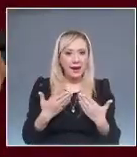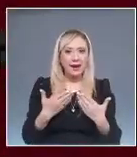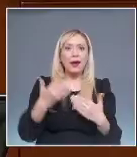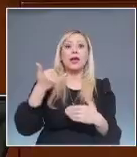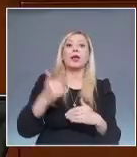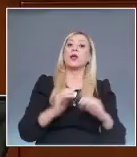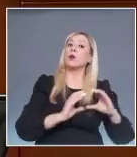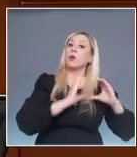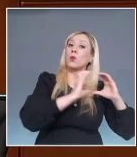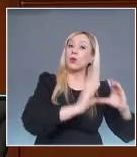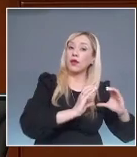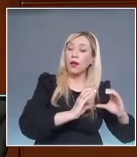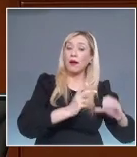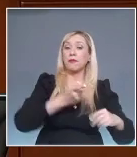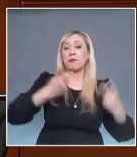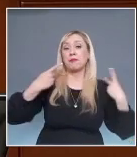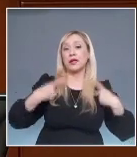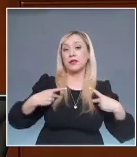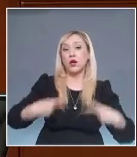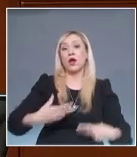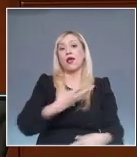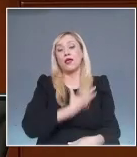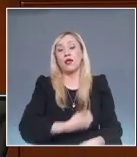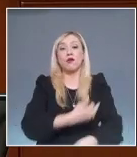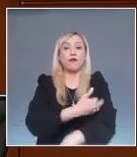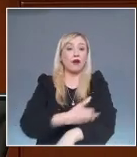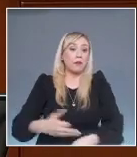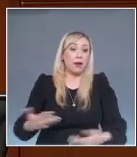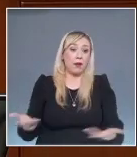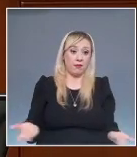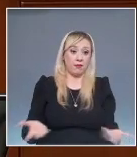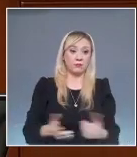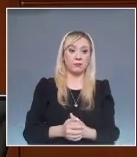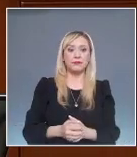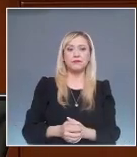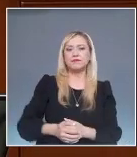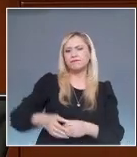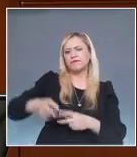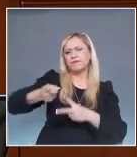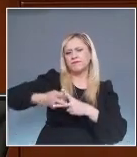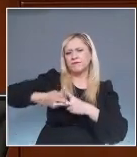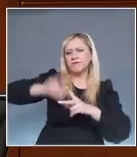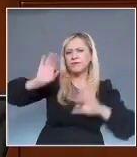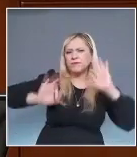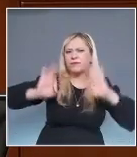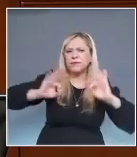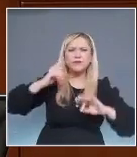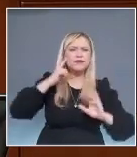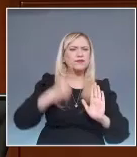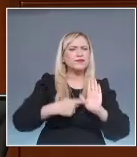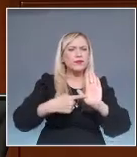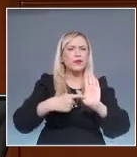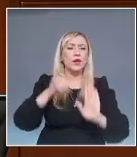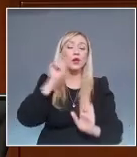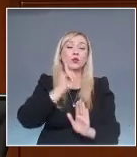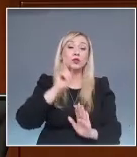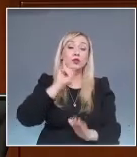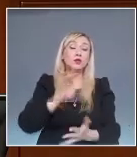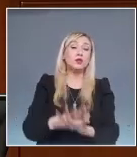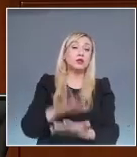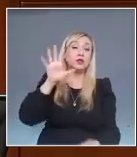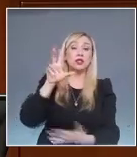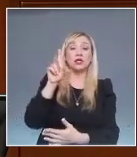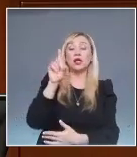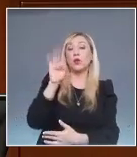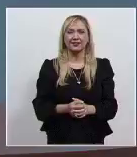alguien más. De acuerdo a las estadísticas que se presentaron en el encuentro, las mujeres dedican más de 39 horas a la semana